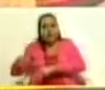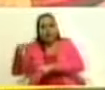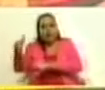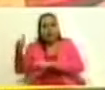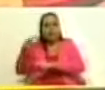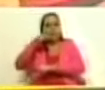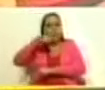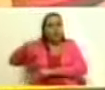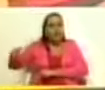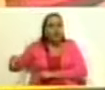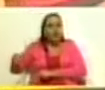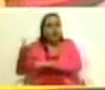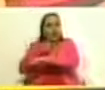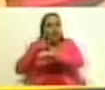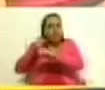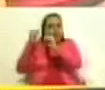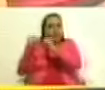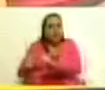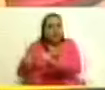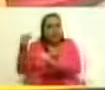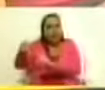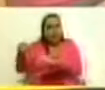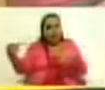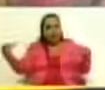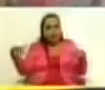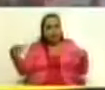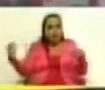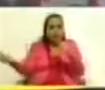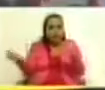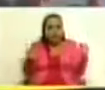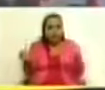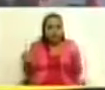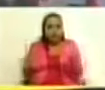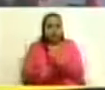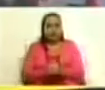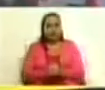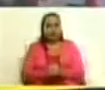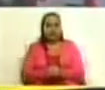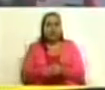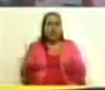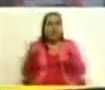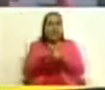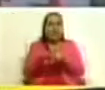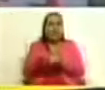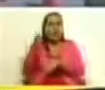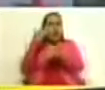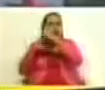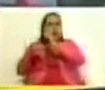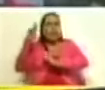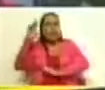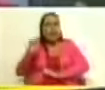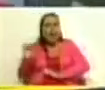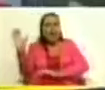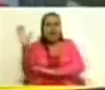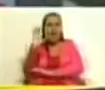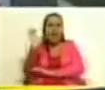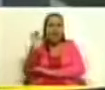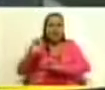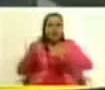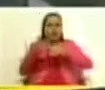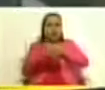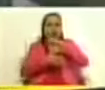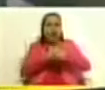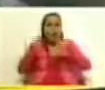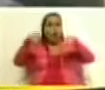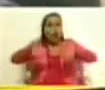poder. Ese es el debate que sigue vigente. Y al igual que en aquel guarenazo, petarazo, caracazo, hoy el